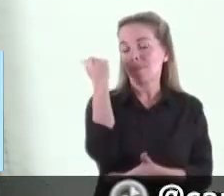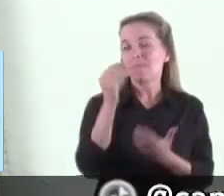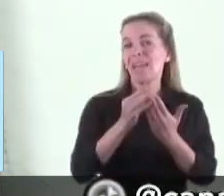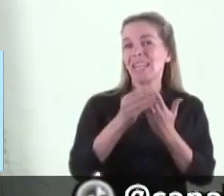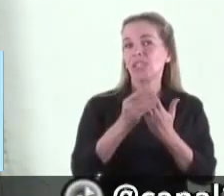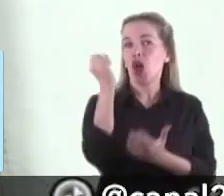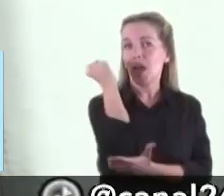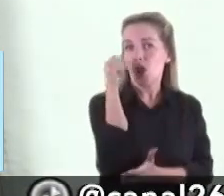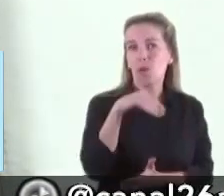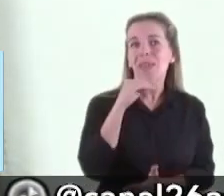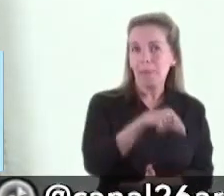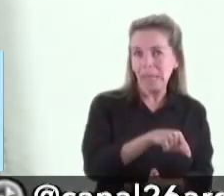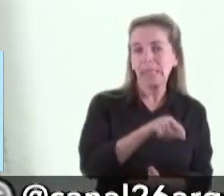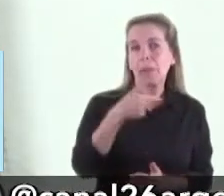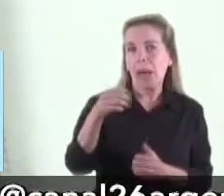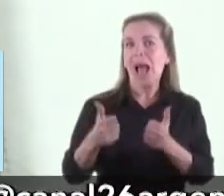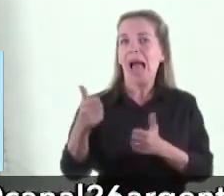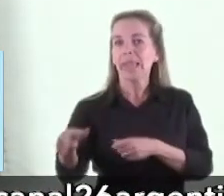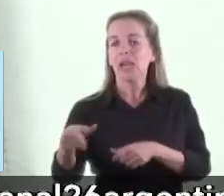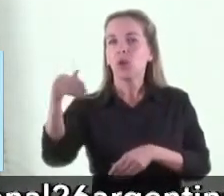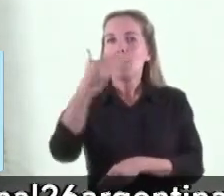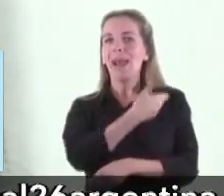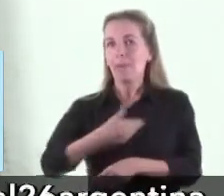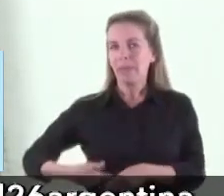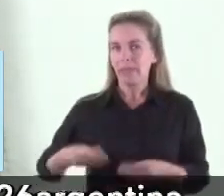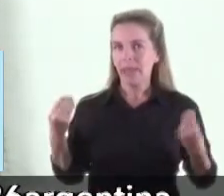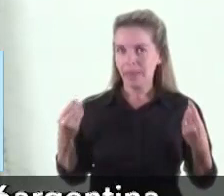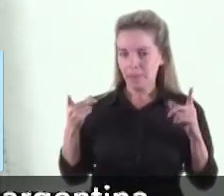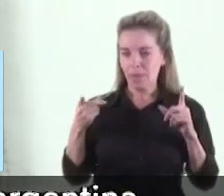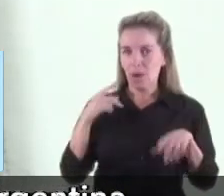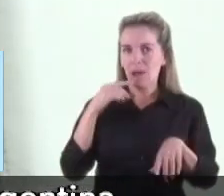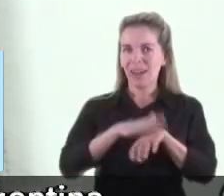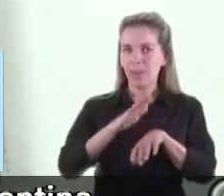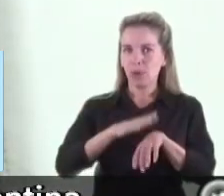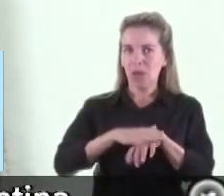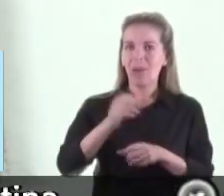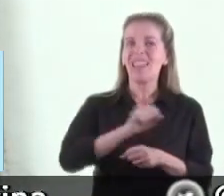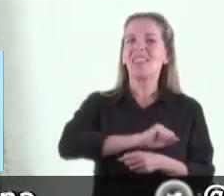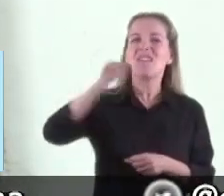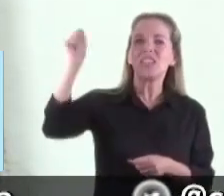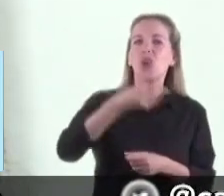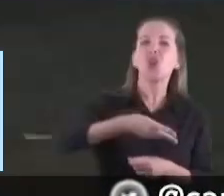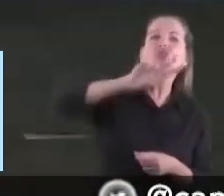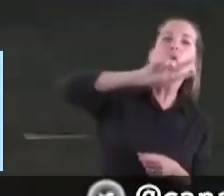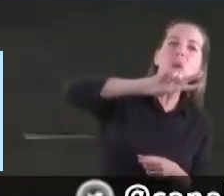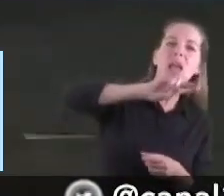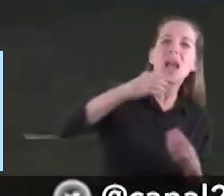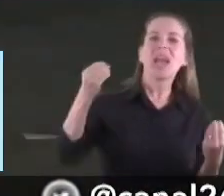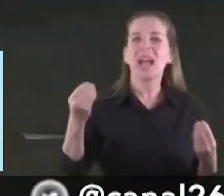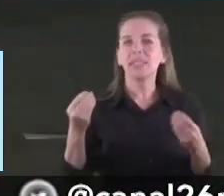casi año que lleva de gestión ha duplicado la inflación alcanza con agitar el fantasma del macrismo